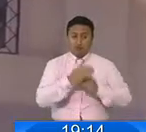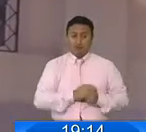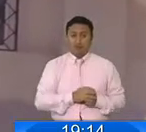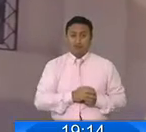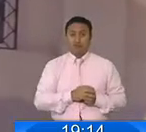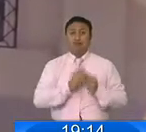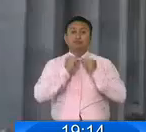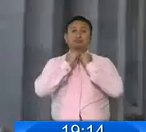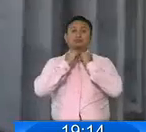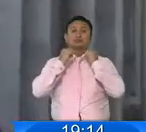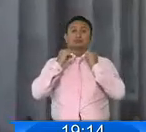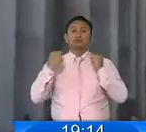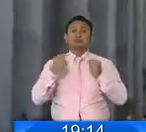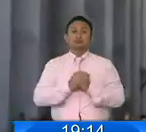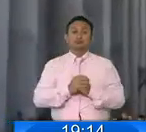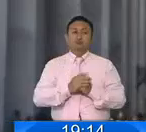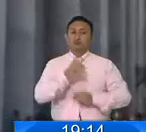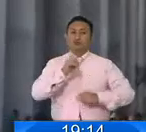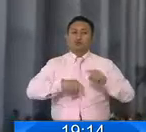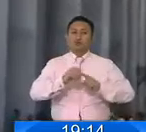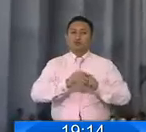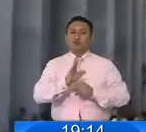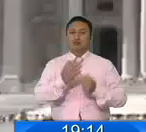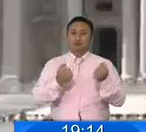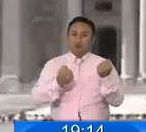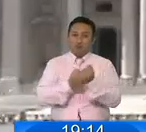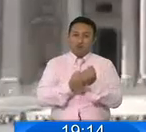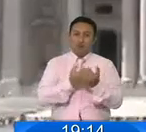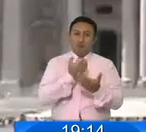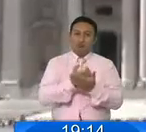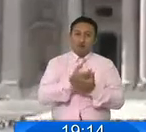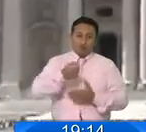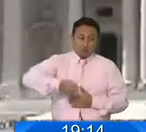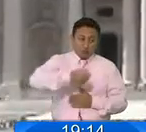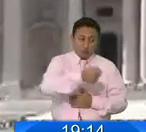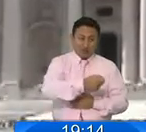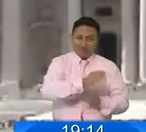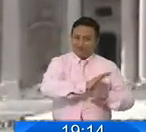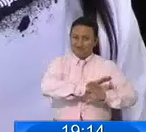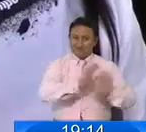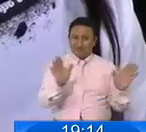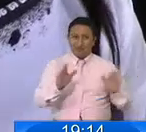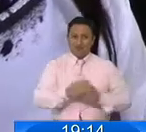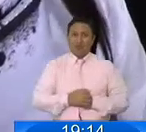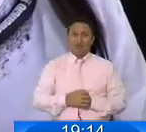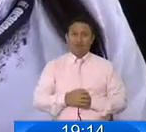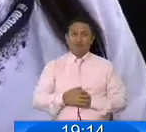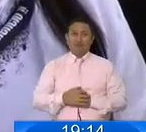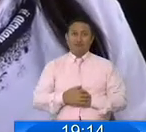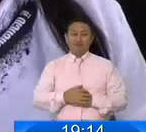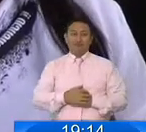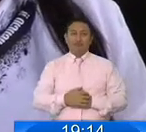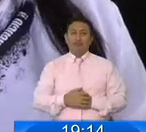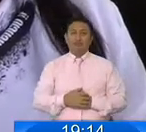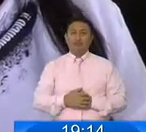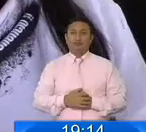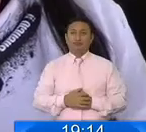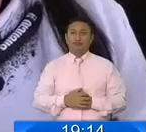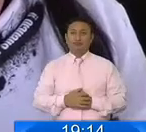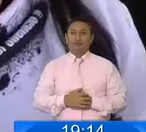sacerdote además no tiene derecho a recibir apoyo económico de la comunidad religiosa informó desde la ciudad de cuenca francisco